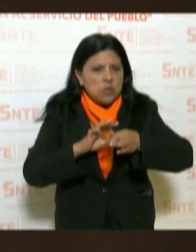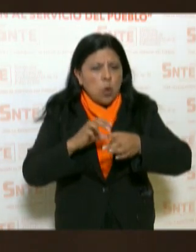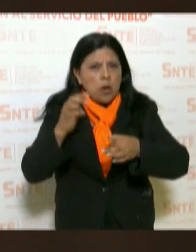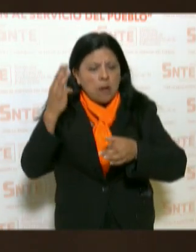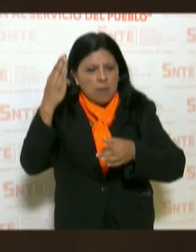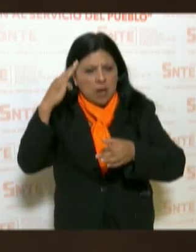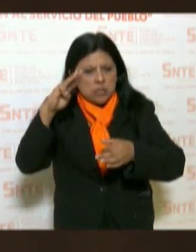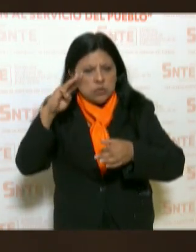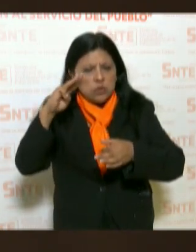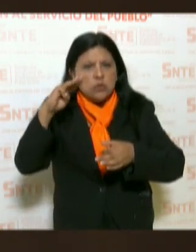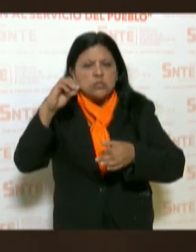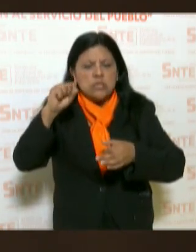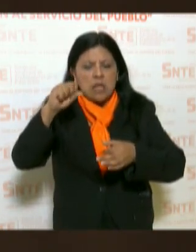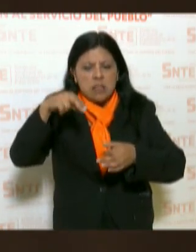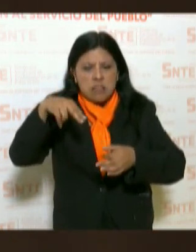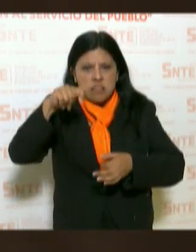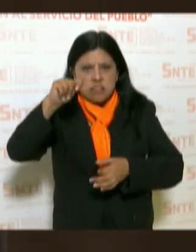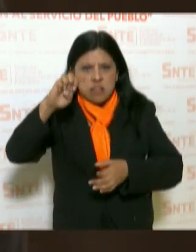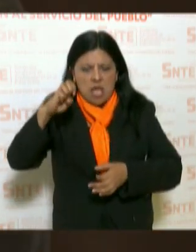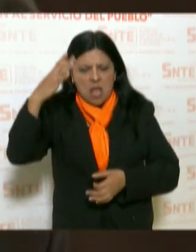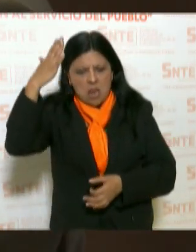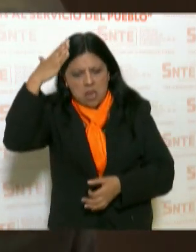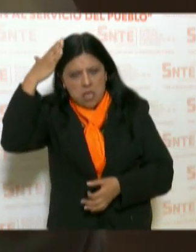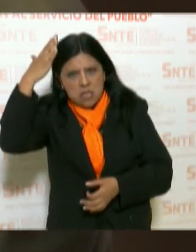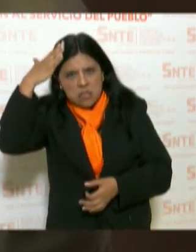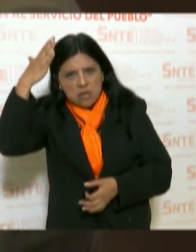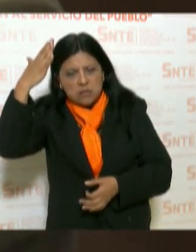dirigente del sindicato,